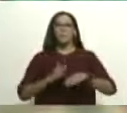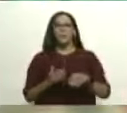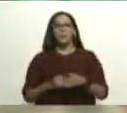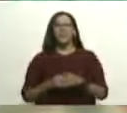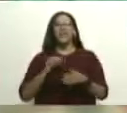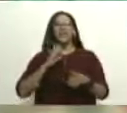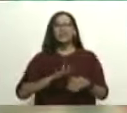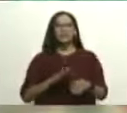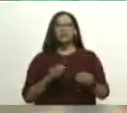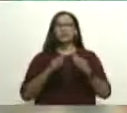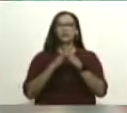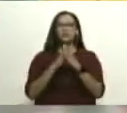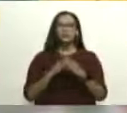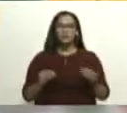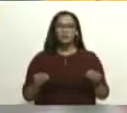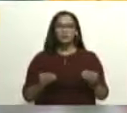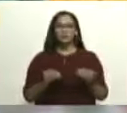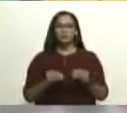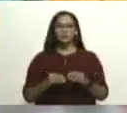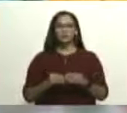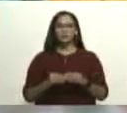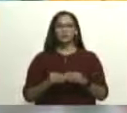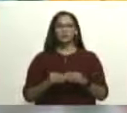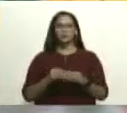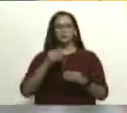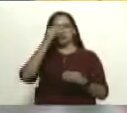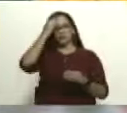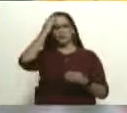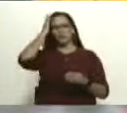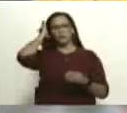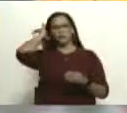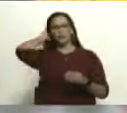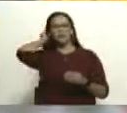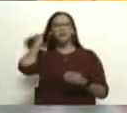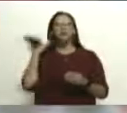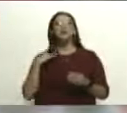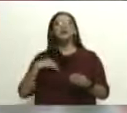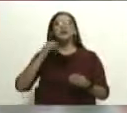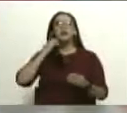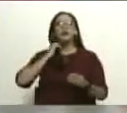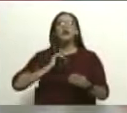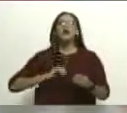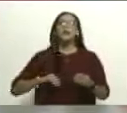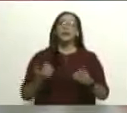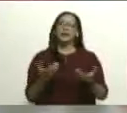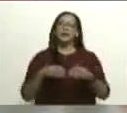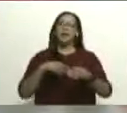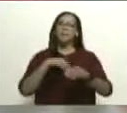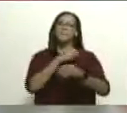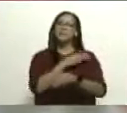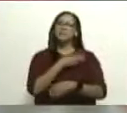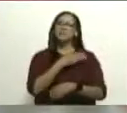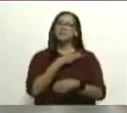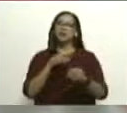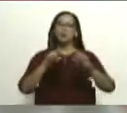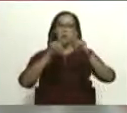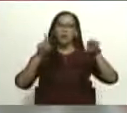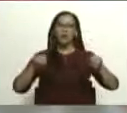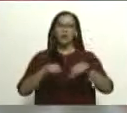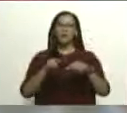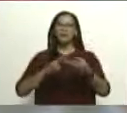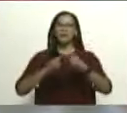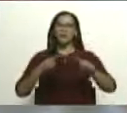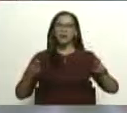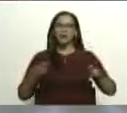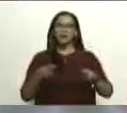están en todo lo que se denomina en el vértice 2 de la gran visión cuadrante de paz, precisamente delitos transnacionales. Entonces